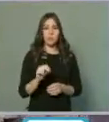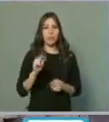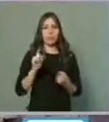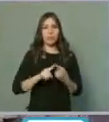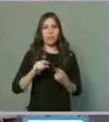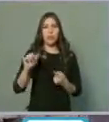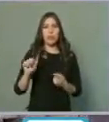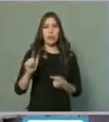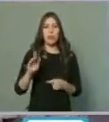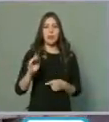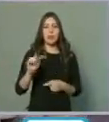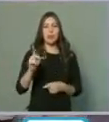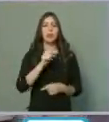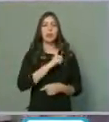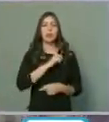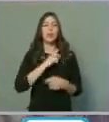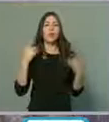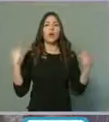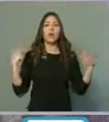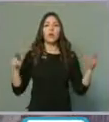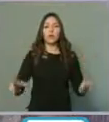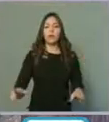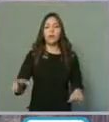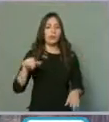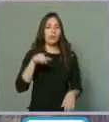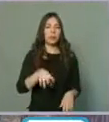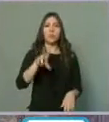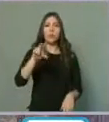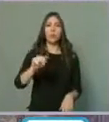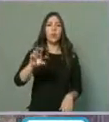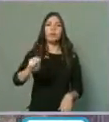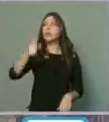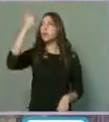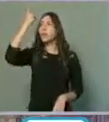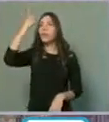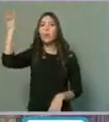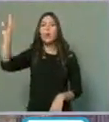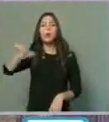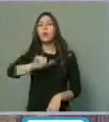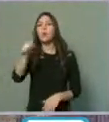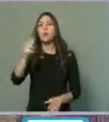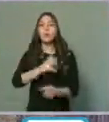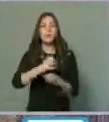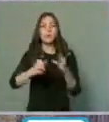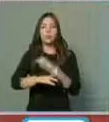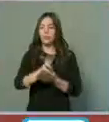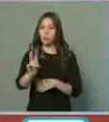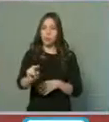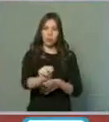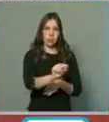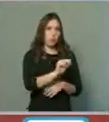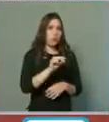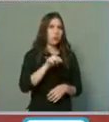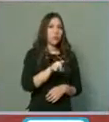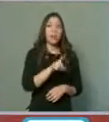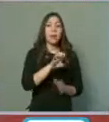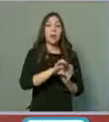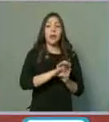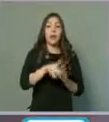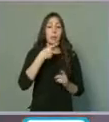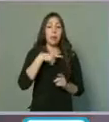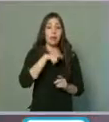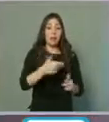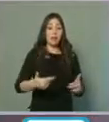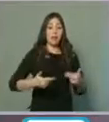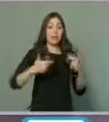sea, no es dueño, no es titular de los derechos que pueden ser de otros herederos. Si ese heredero que estaba ahí ya reconocido fallece, bueno,